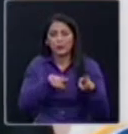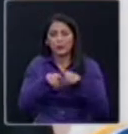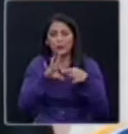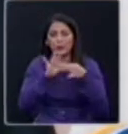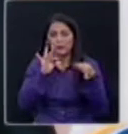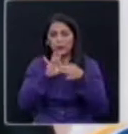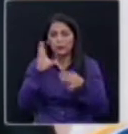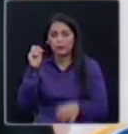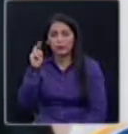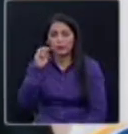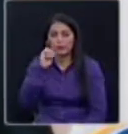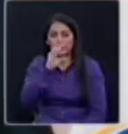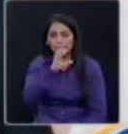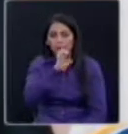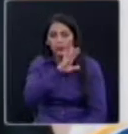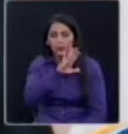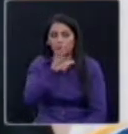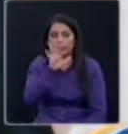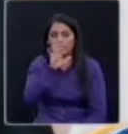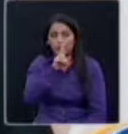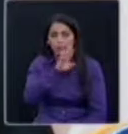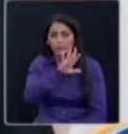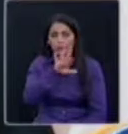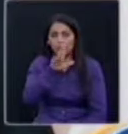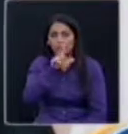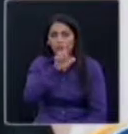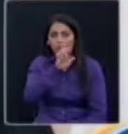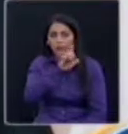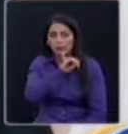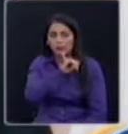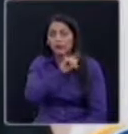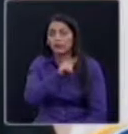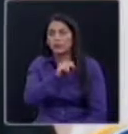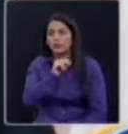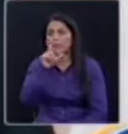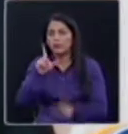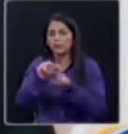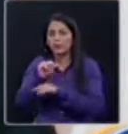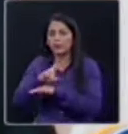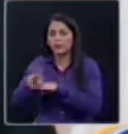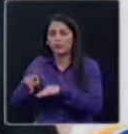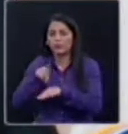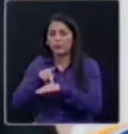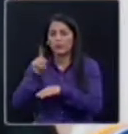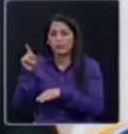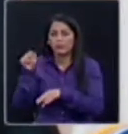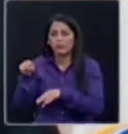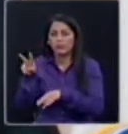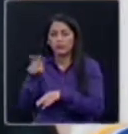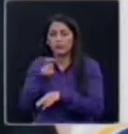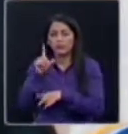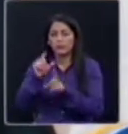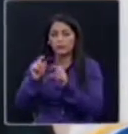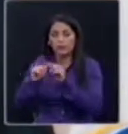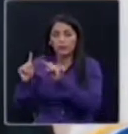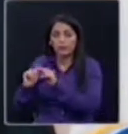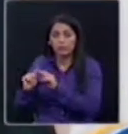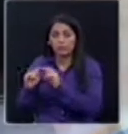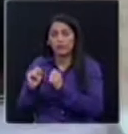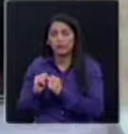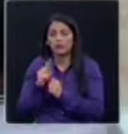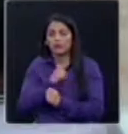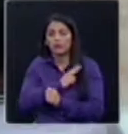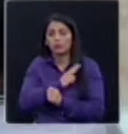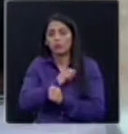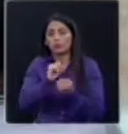de 2.260 estudiantes de las carreras de Periodismo y Comunicación Social de 14 universidades de la zona 5 y 8. Fue